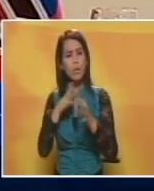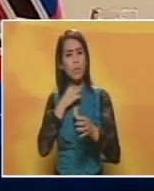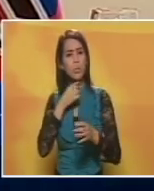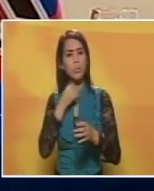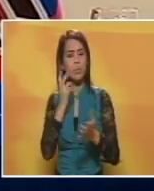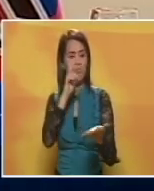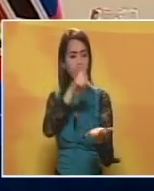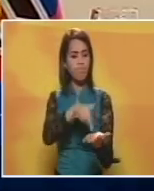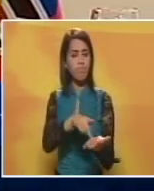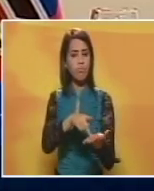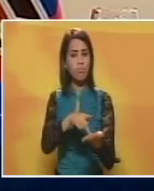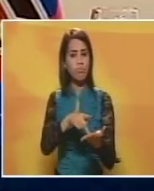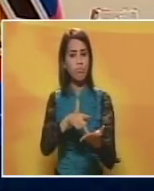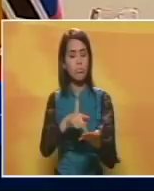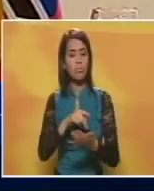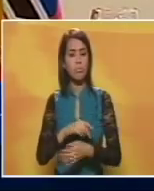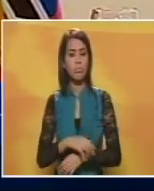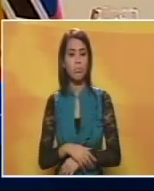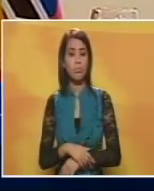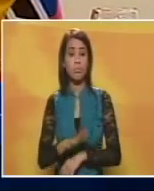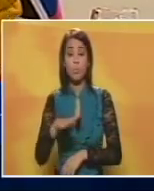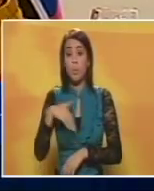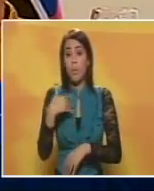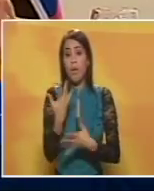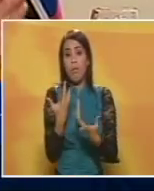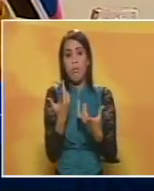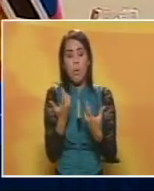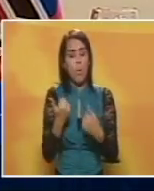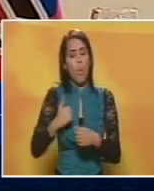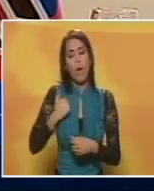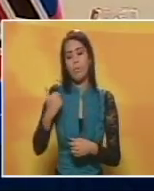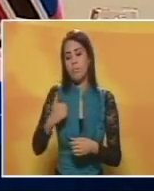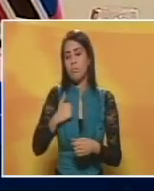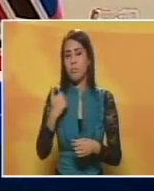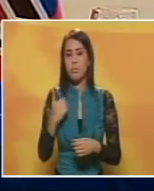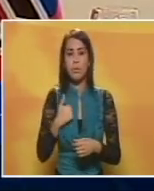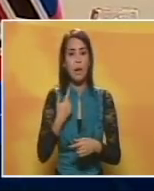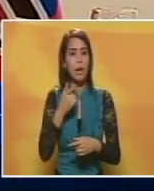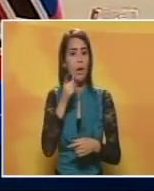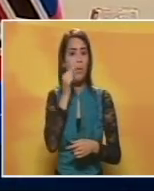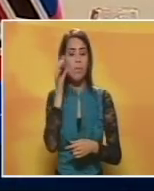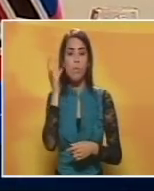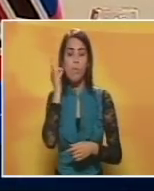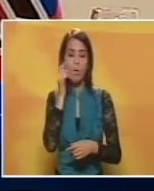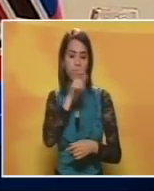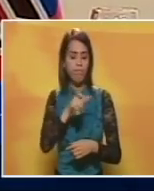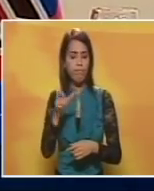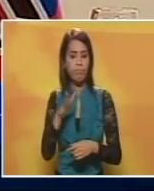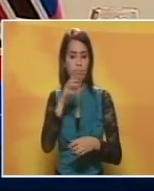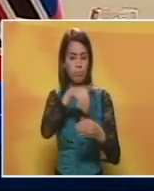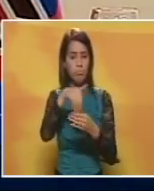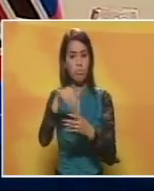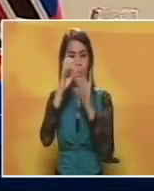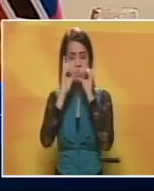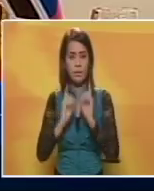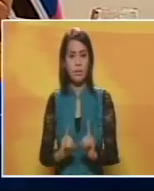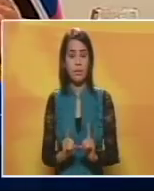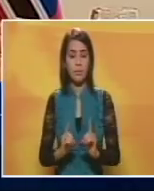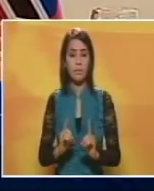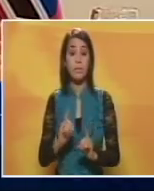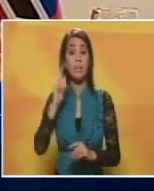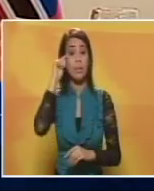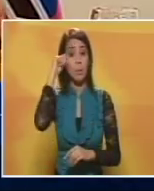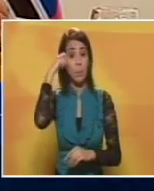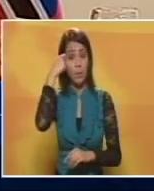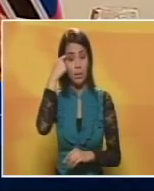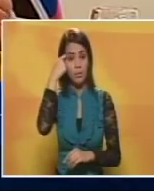gustaría acudir. Pueden acudir a cualquiera que las electoras y los electores decidan. Y